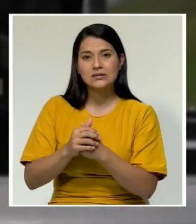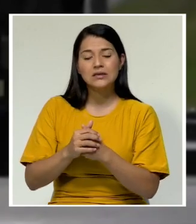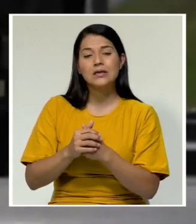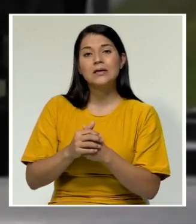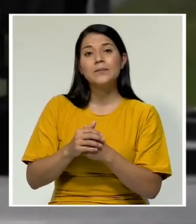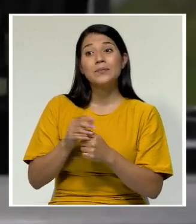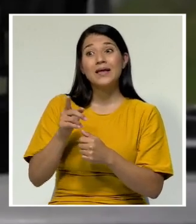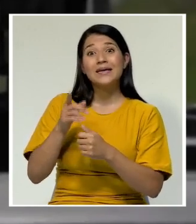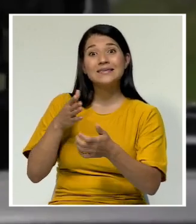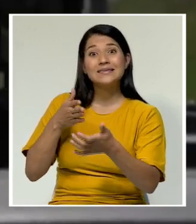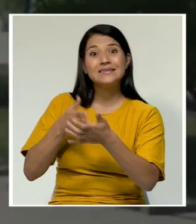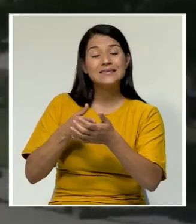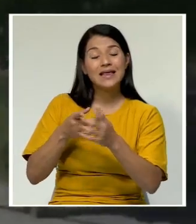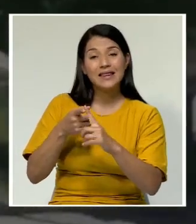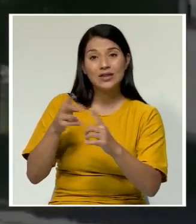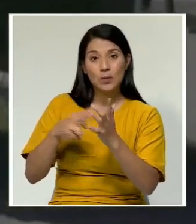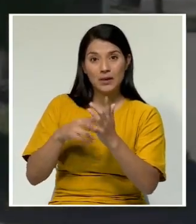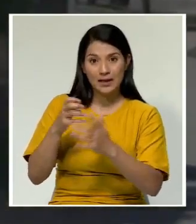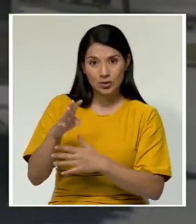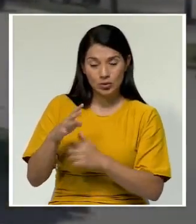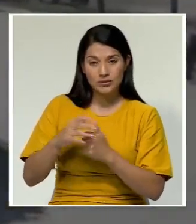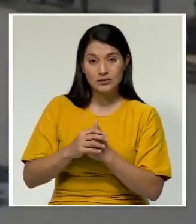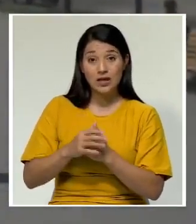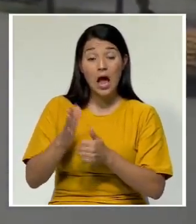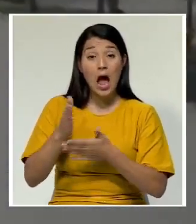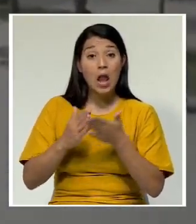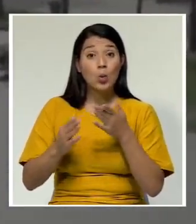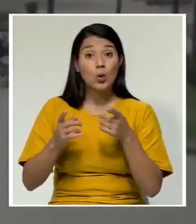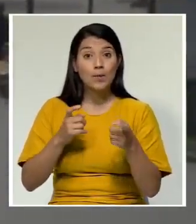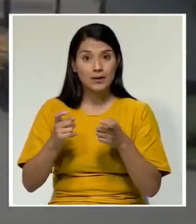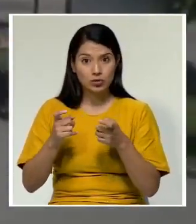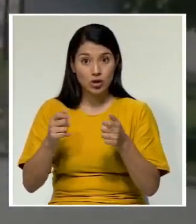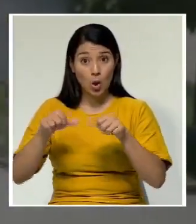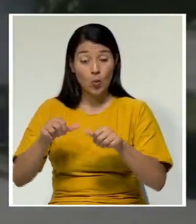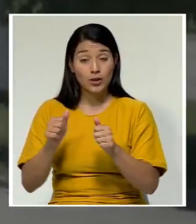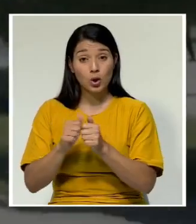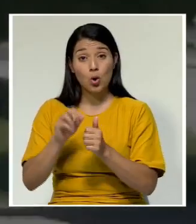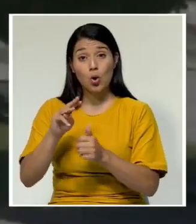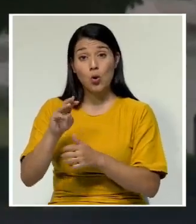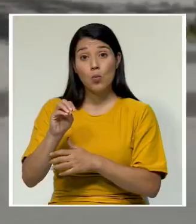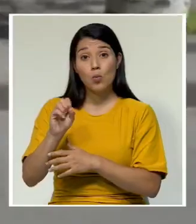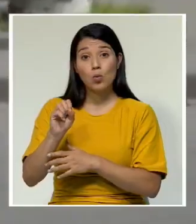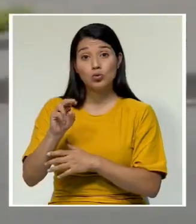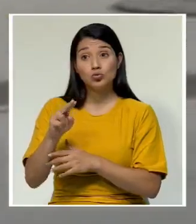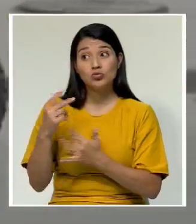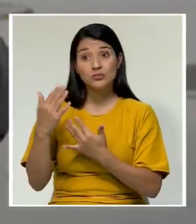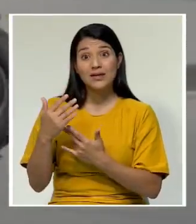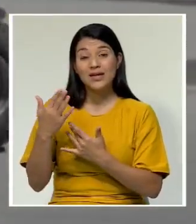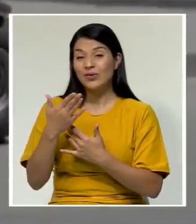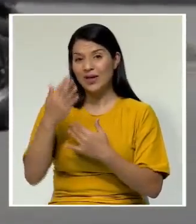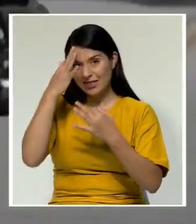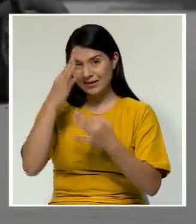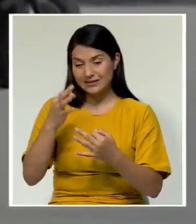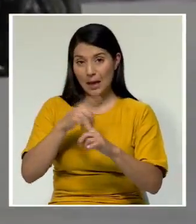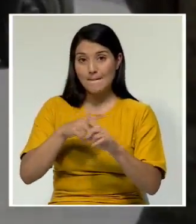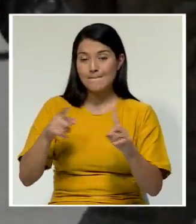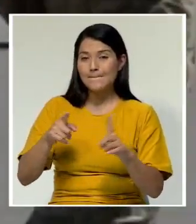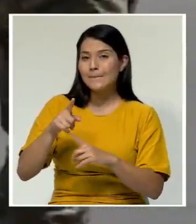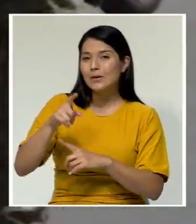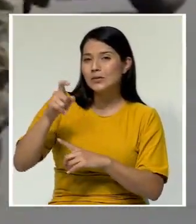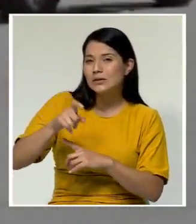con diferencia. Es demasiado pronto para saber si estas dos subvariantes pueden causar enfermedades más graves que